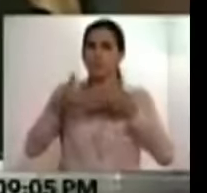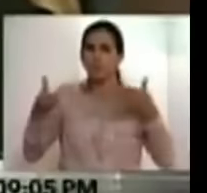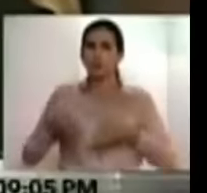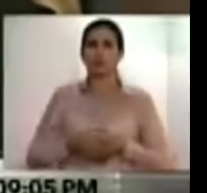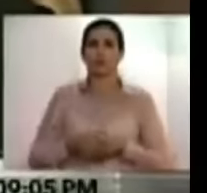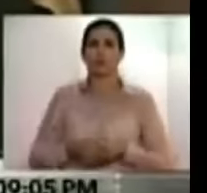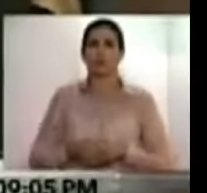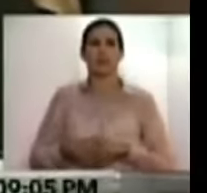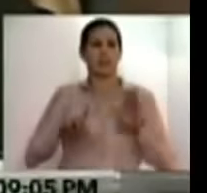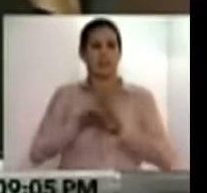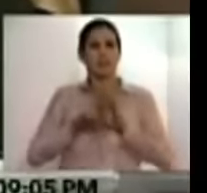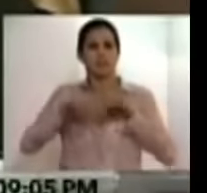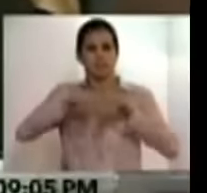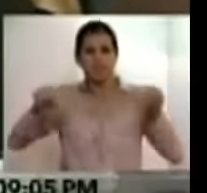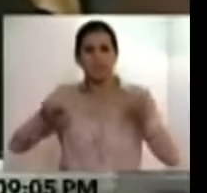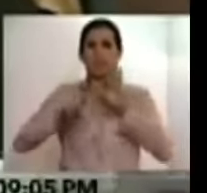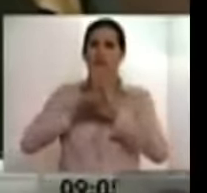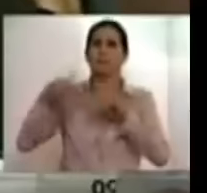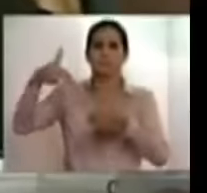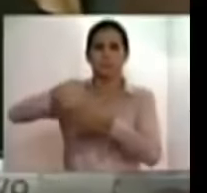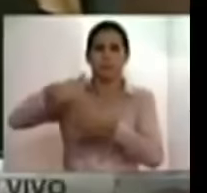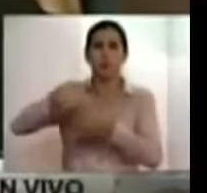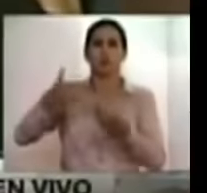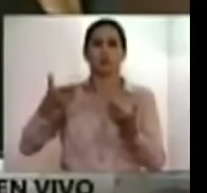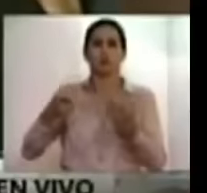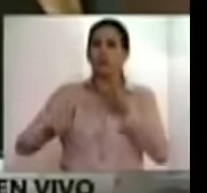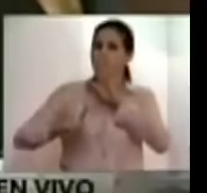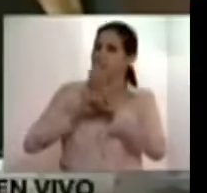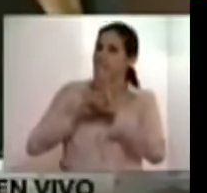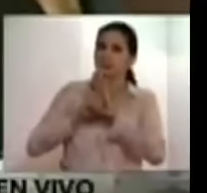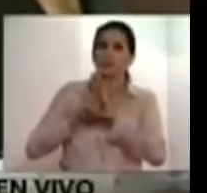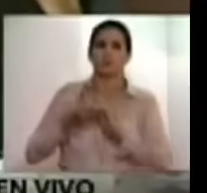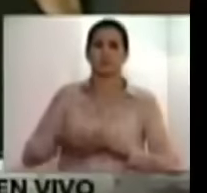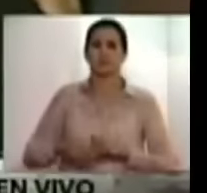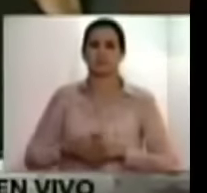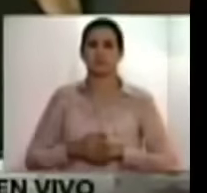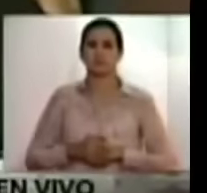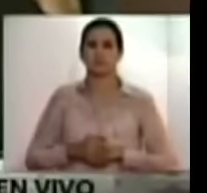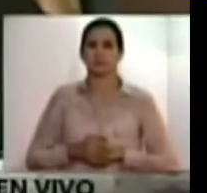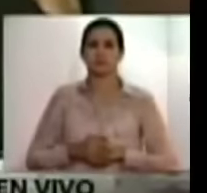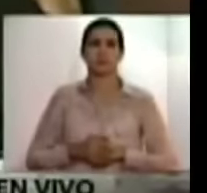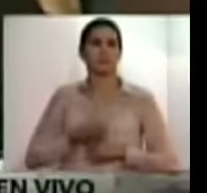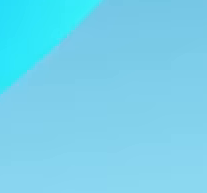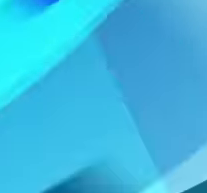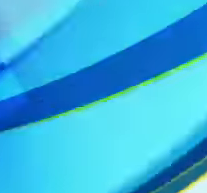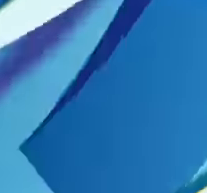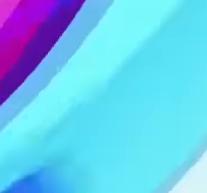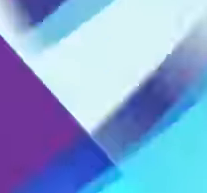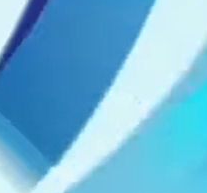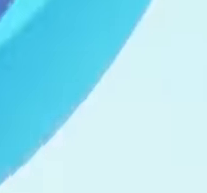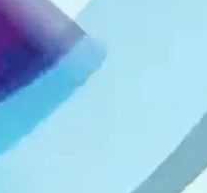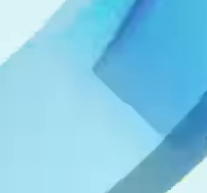ley de tierra, la ley de los carburos. Vamos a defender las leyes de las misiones, grandes misiones.